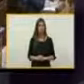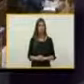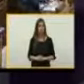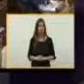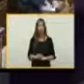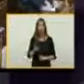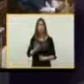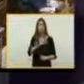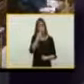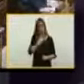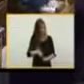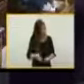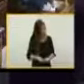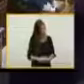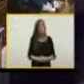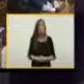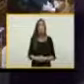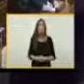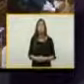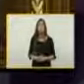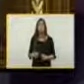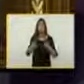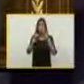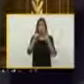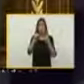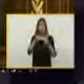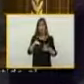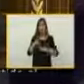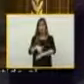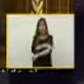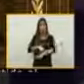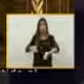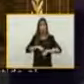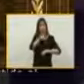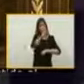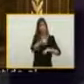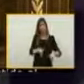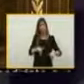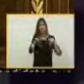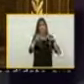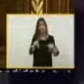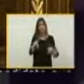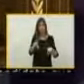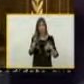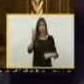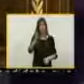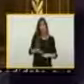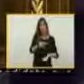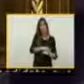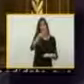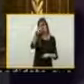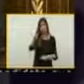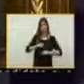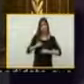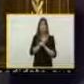acuerdo? Pues creo que sí. Y luego hay otra cosa también muy importante, el interés de todos, pero sí, específicamente de Podemos, en repetir elecciones.